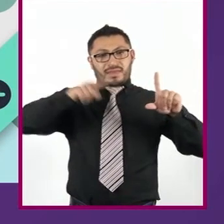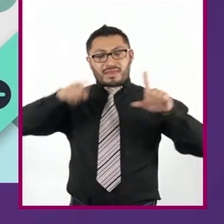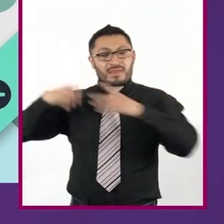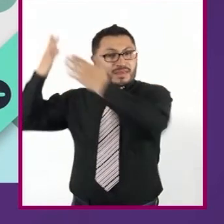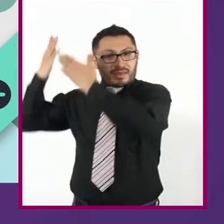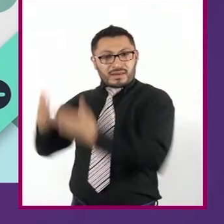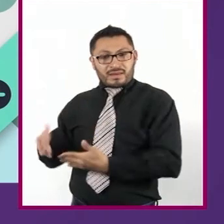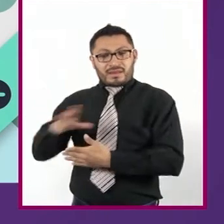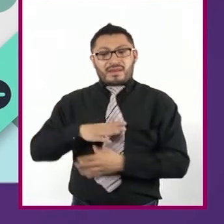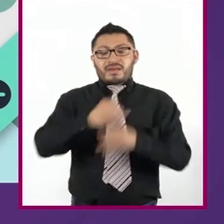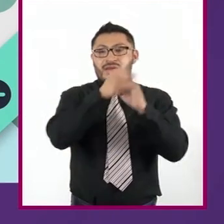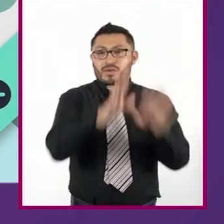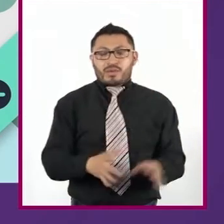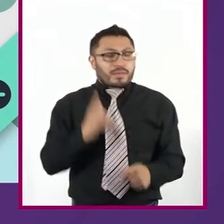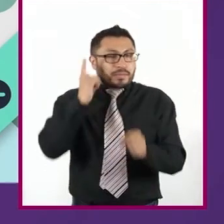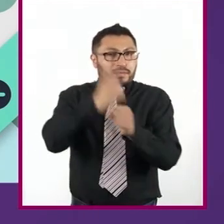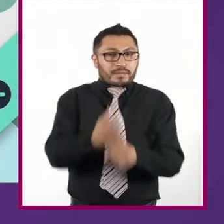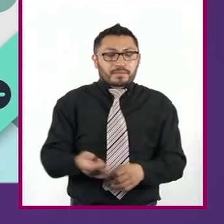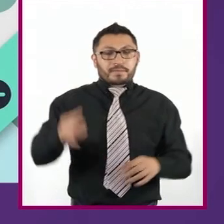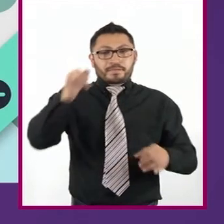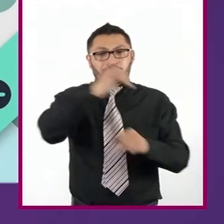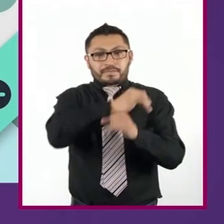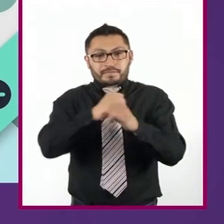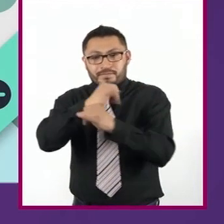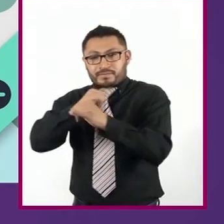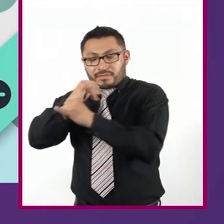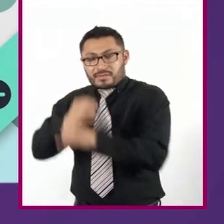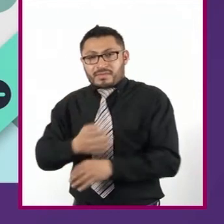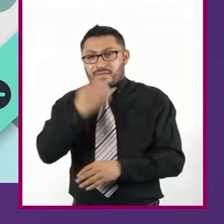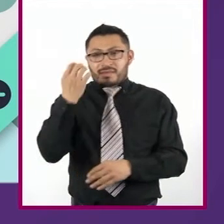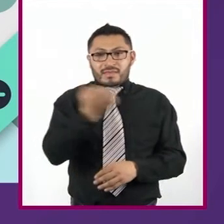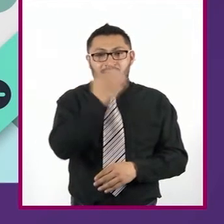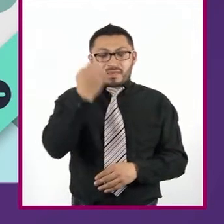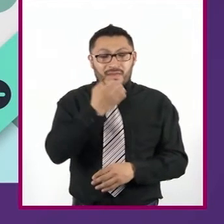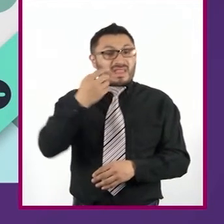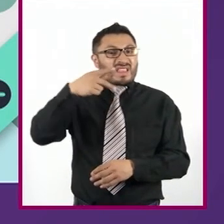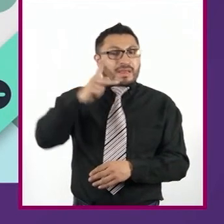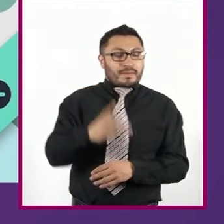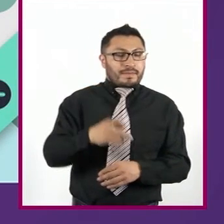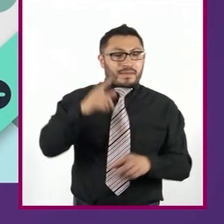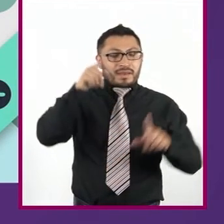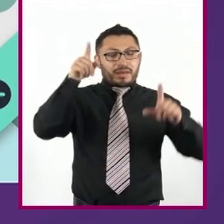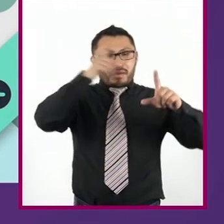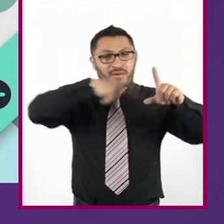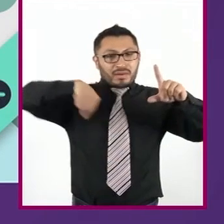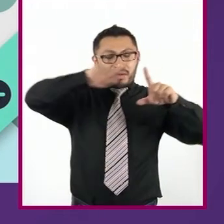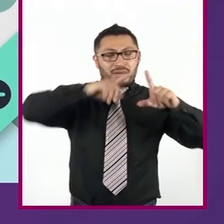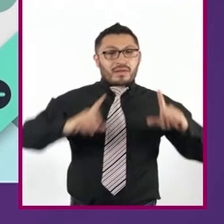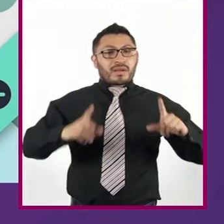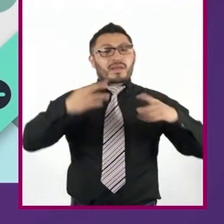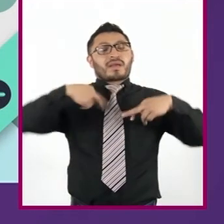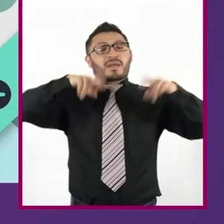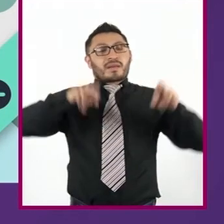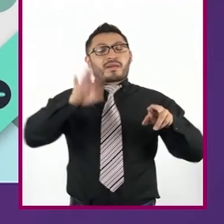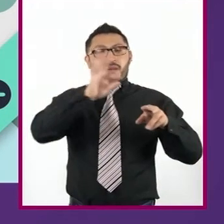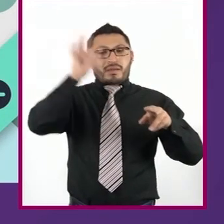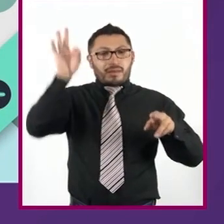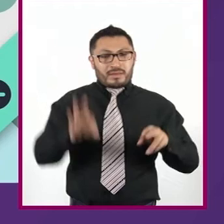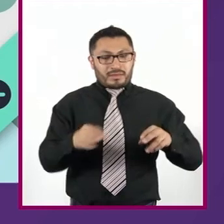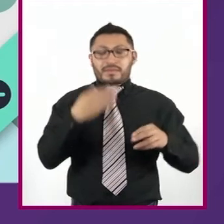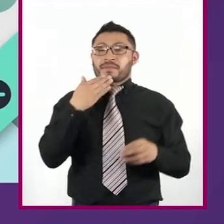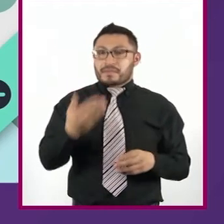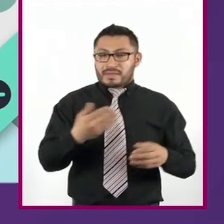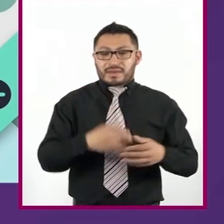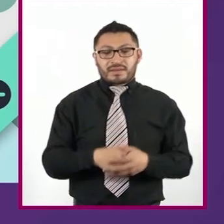los datos obtenidos del experimento estadístico. Sin embargo, la gráfica circular representa porcentajes. Muy